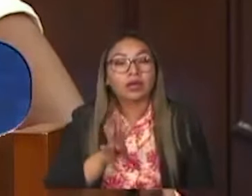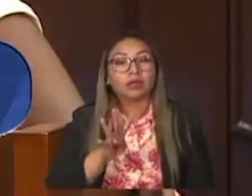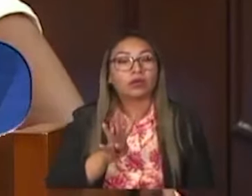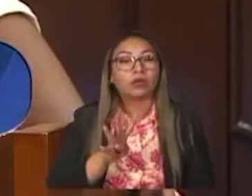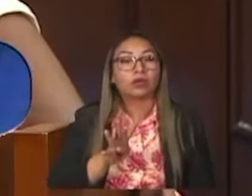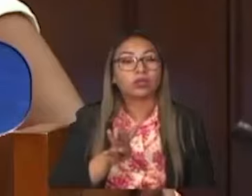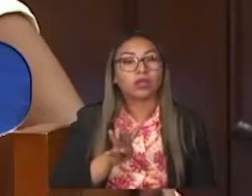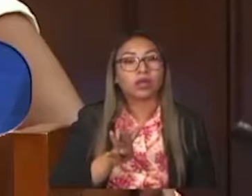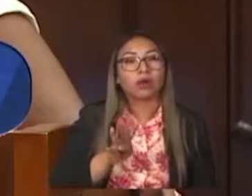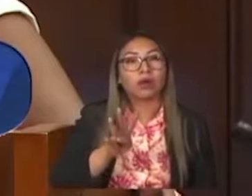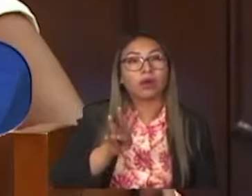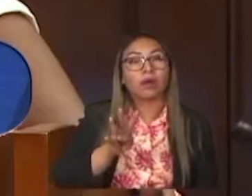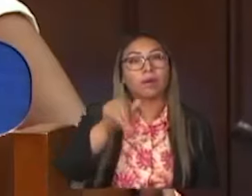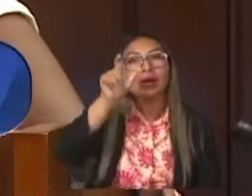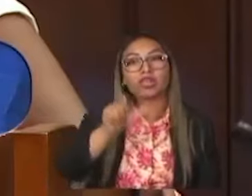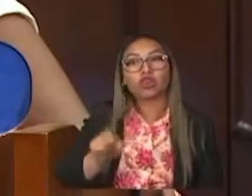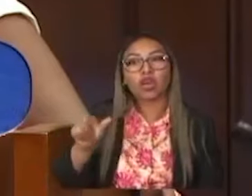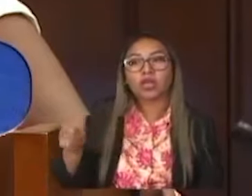cobrando. ¿Qué?